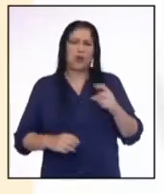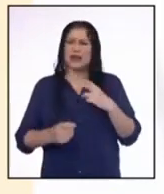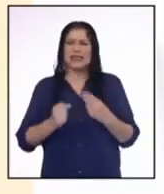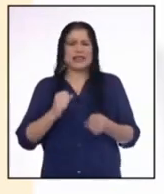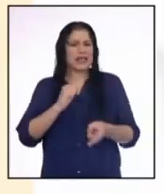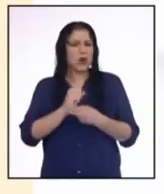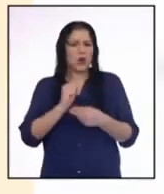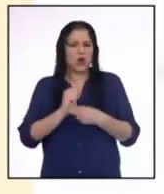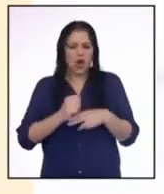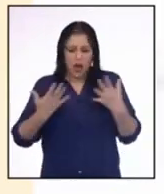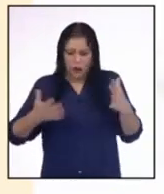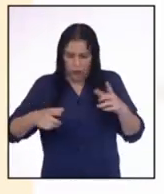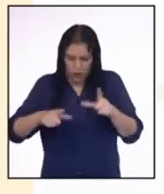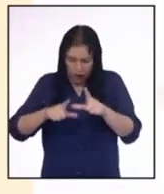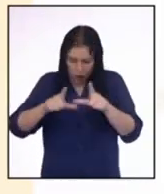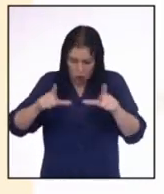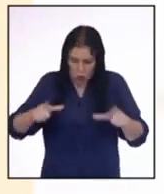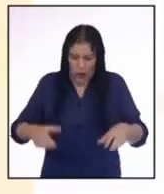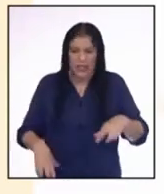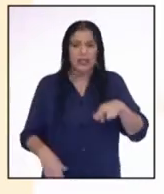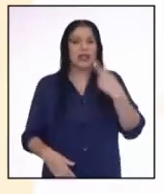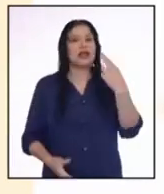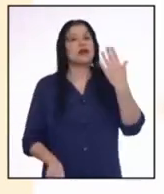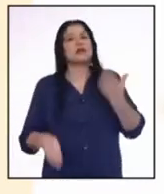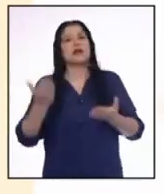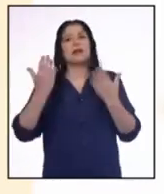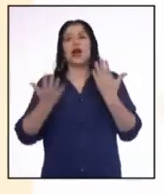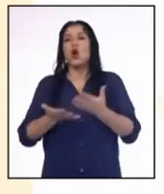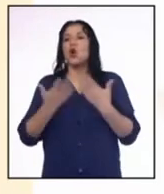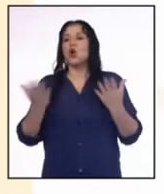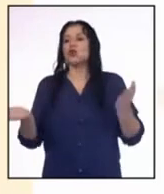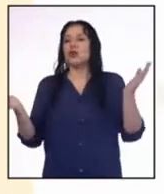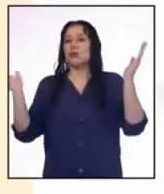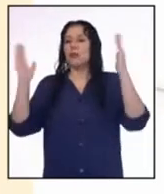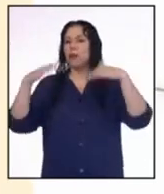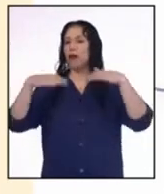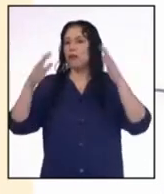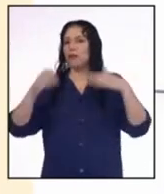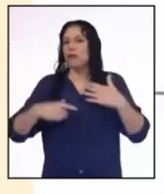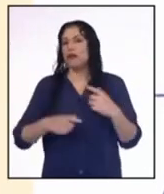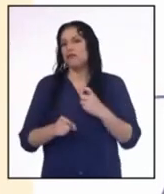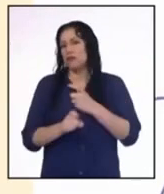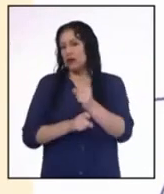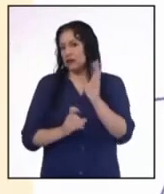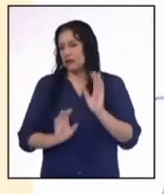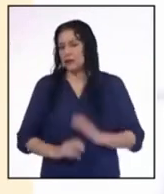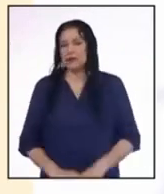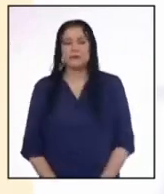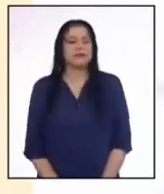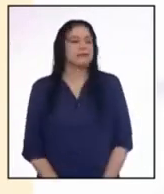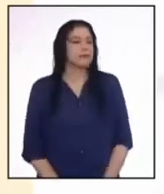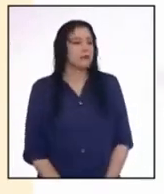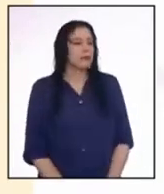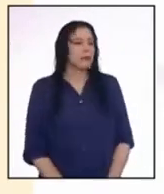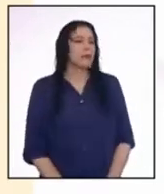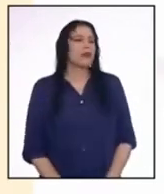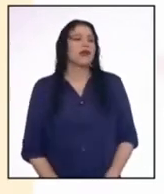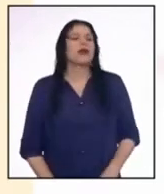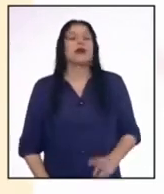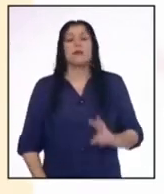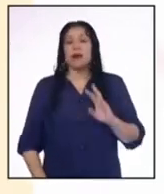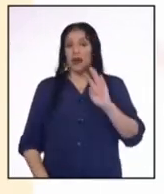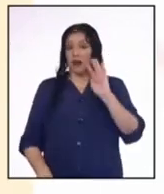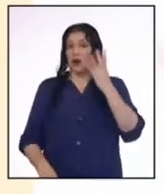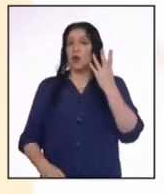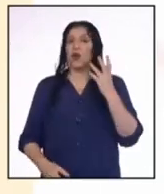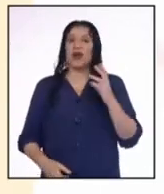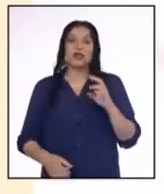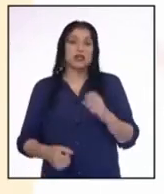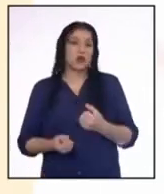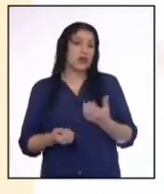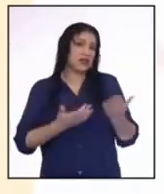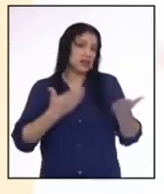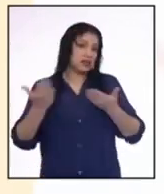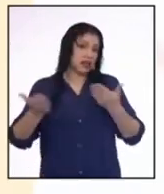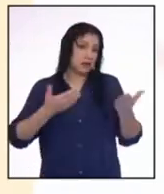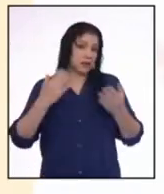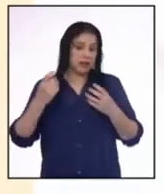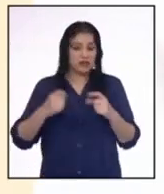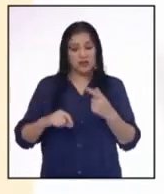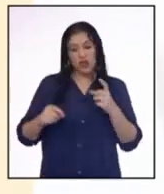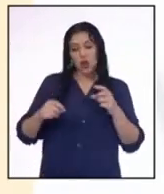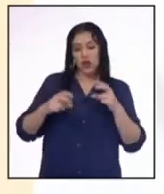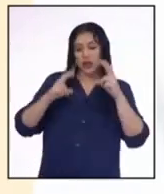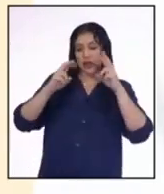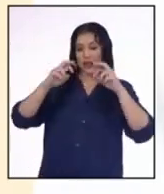porque deja un espacio de riesgo ante la caída de cualquier objeto más pequeño. Para la cuarta columna, la del Servicio Geológico de los